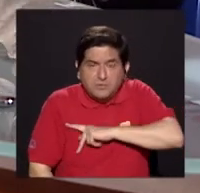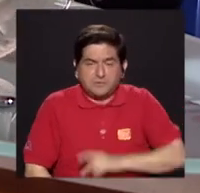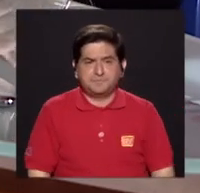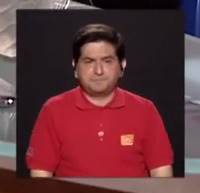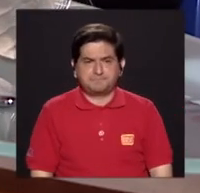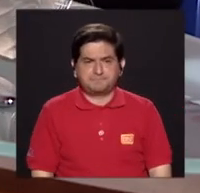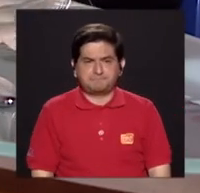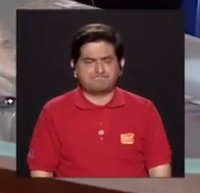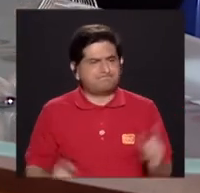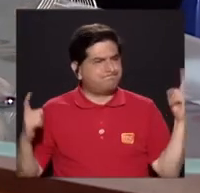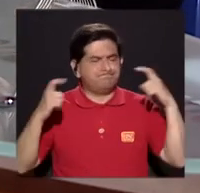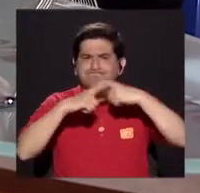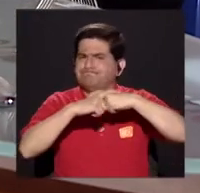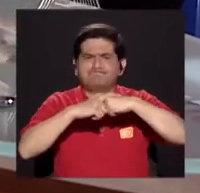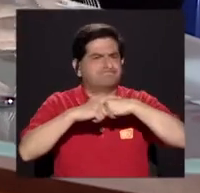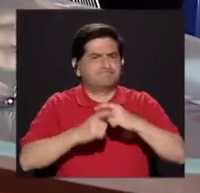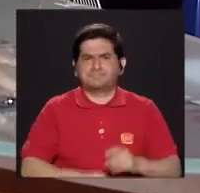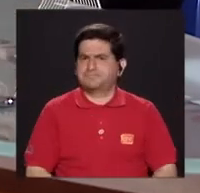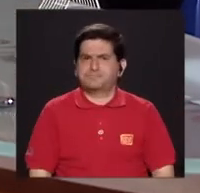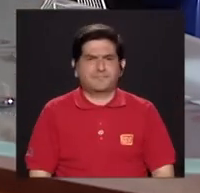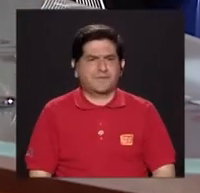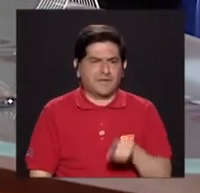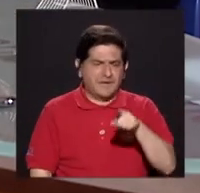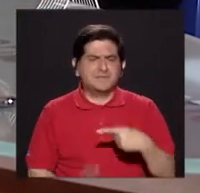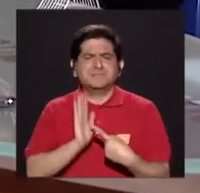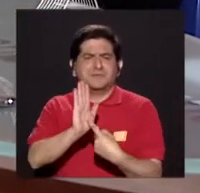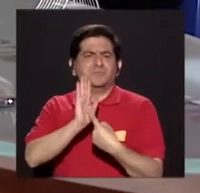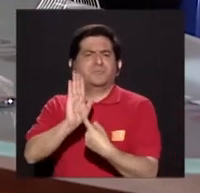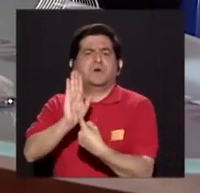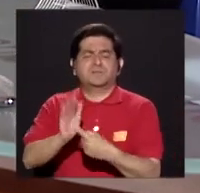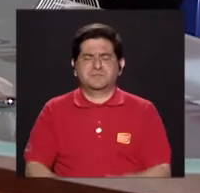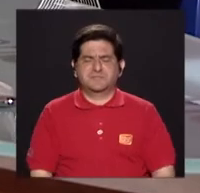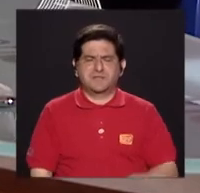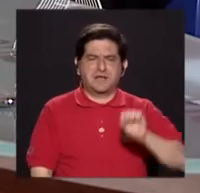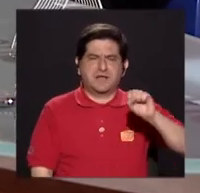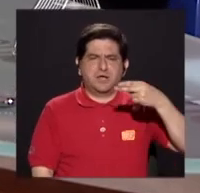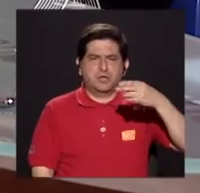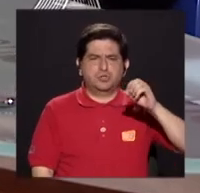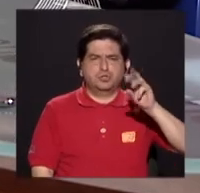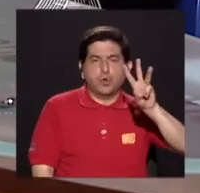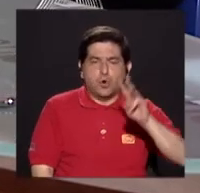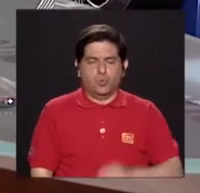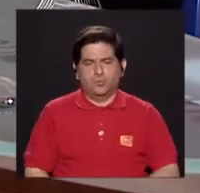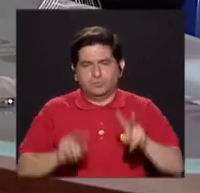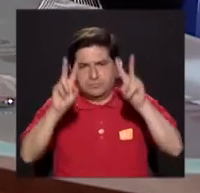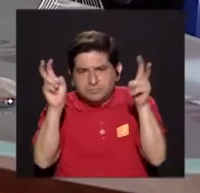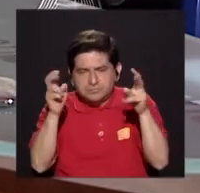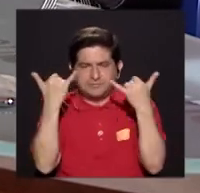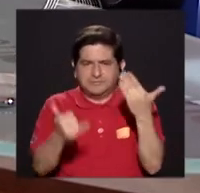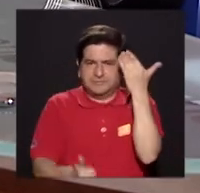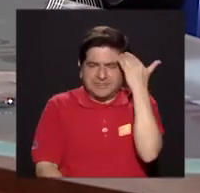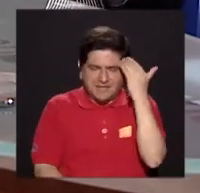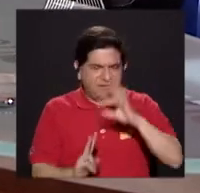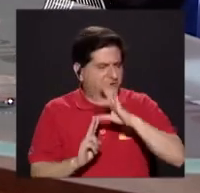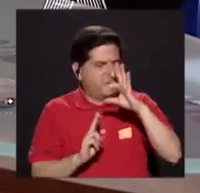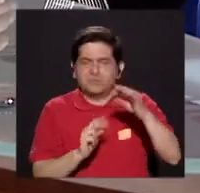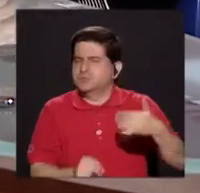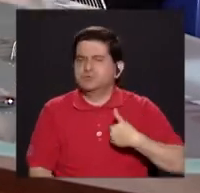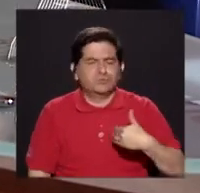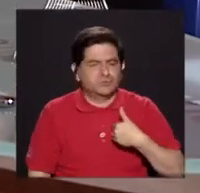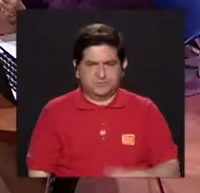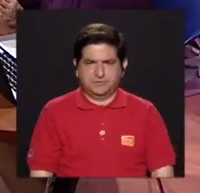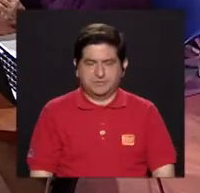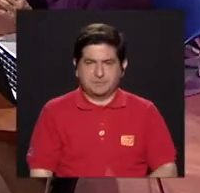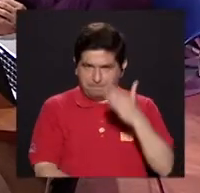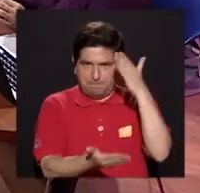es realmente muy complicado que hayan hecho ese show, porque yo lo llamo así, un show, sabiendo que tenían ya pocas opciones. Bien, vamos